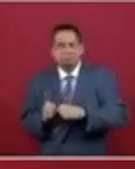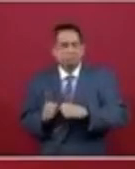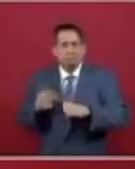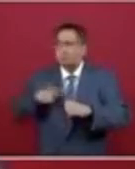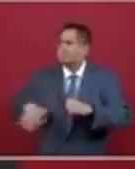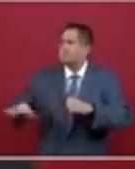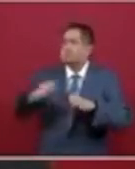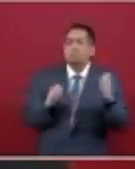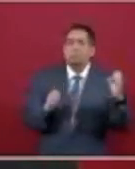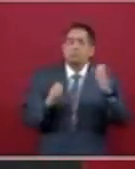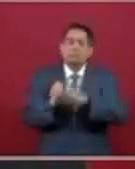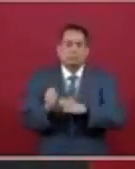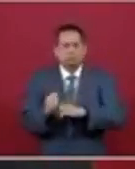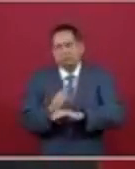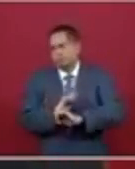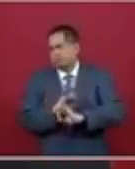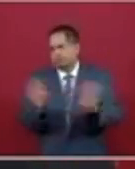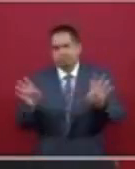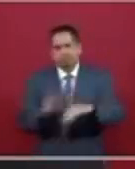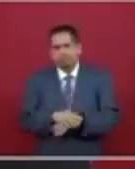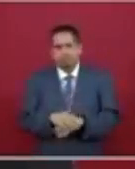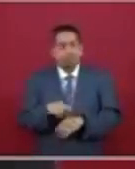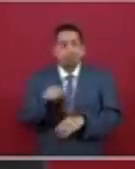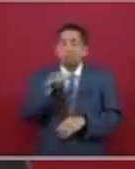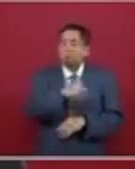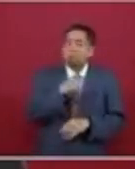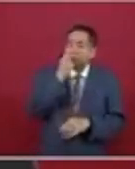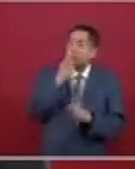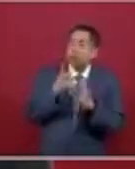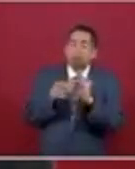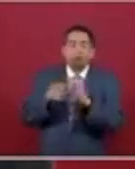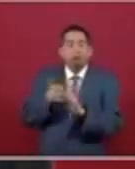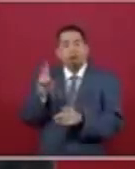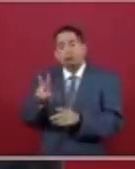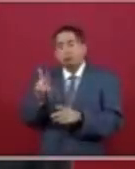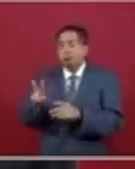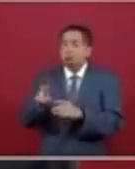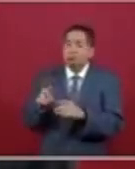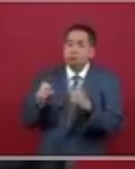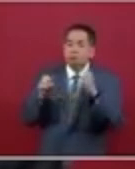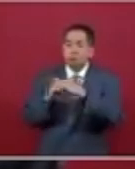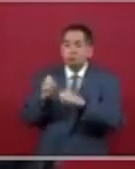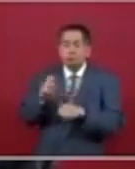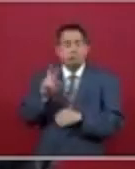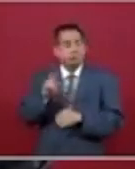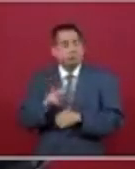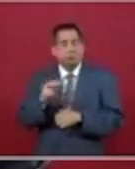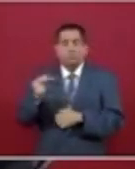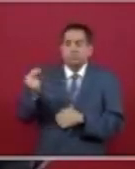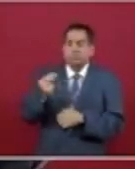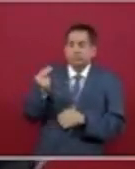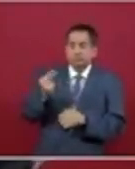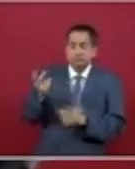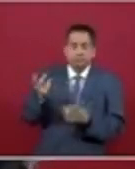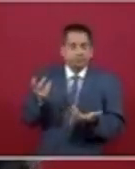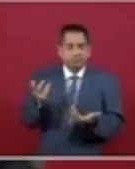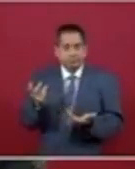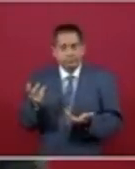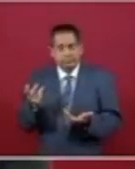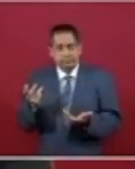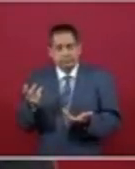de México haciendo creer de que se necesitaban